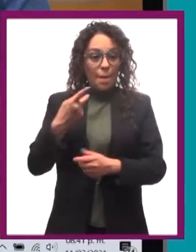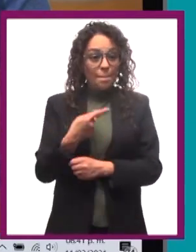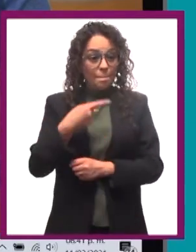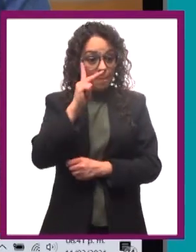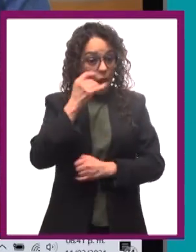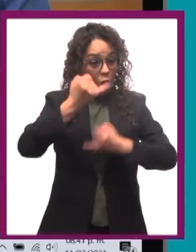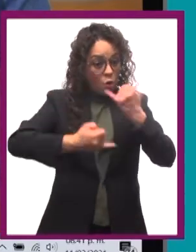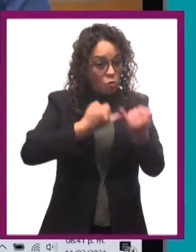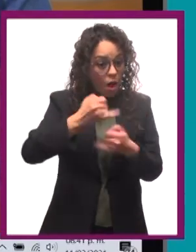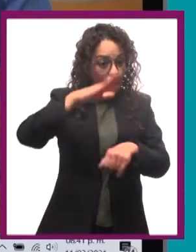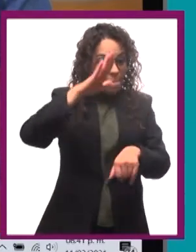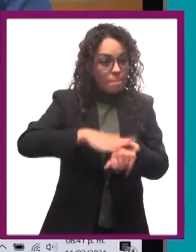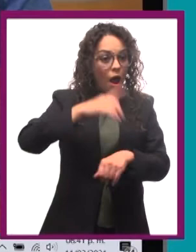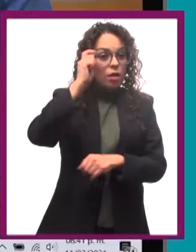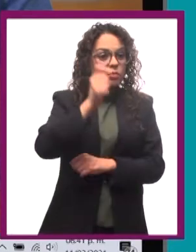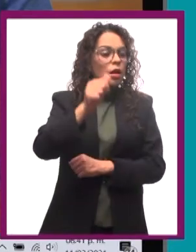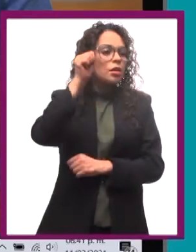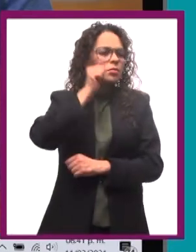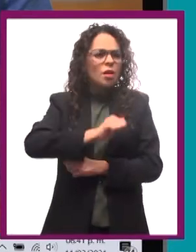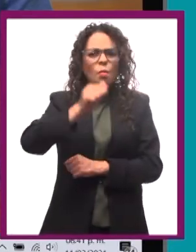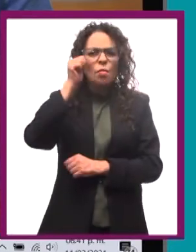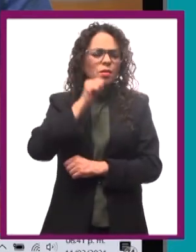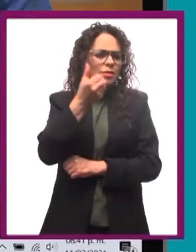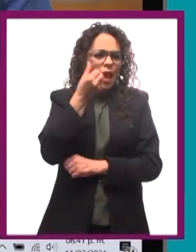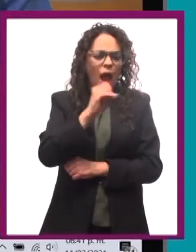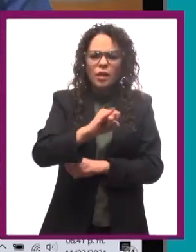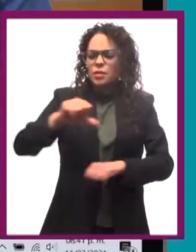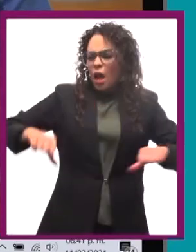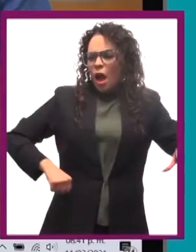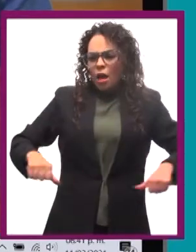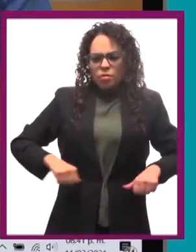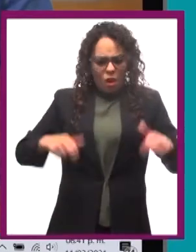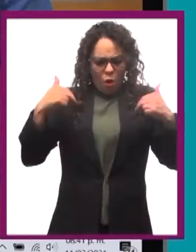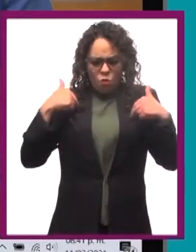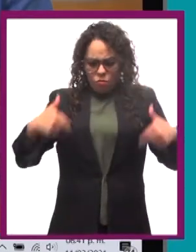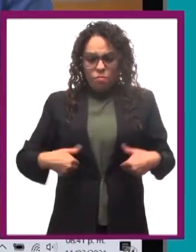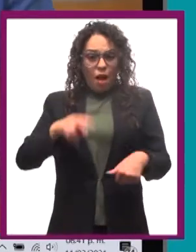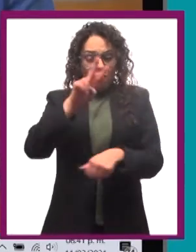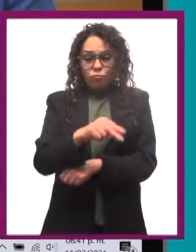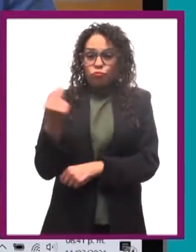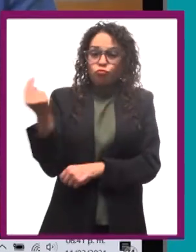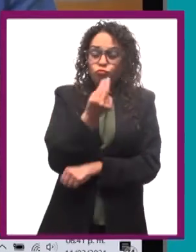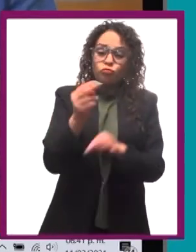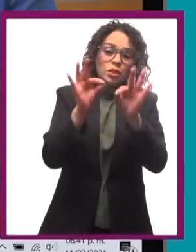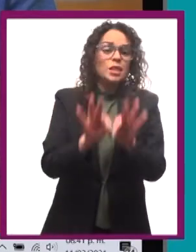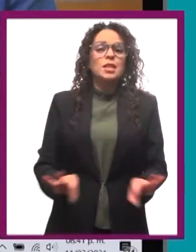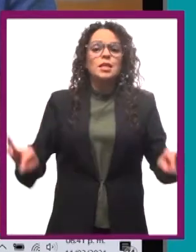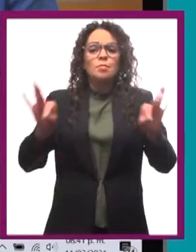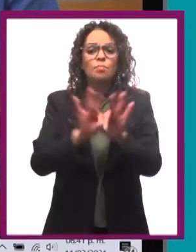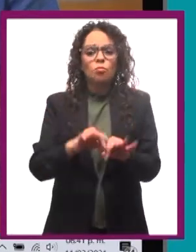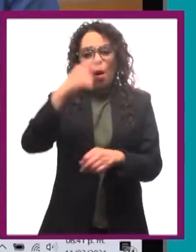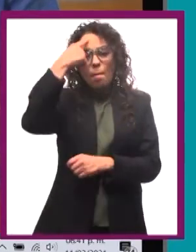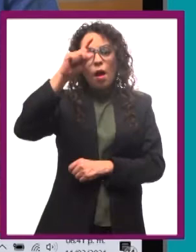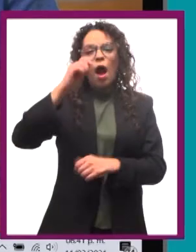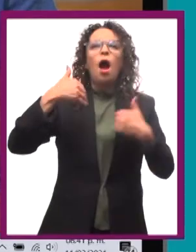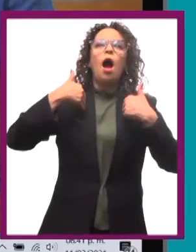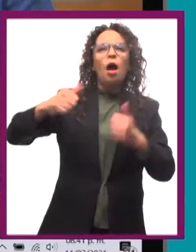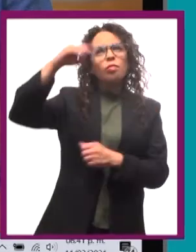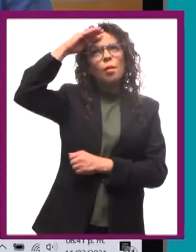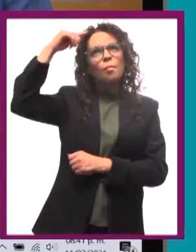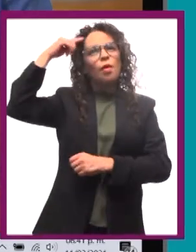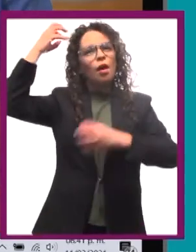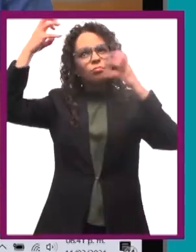Pero, sobre todo, el juego es algo que nos acompaña desde siempre y es una actividad humana tan esencial e importante como